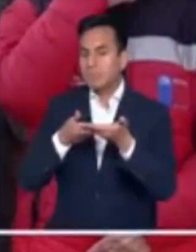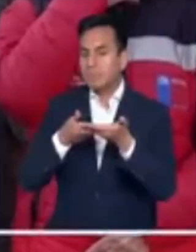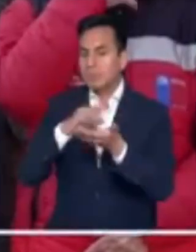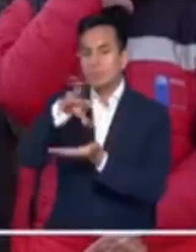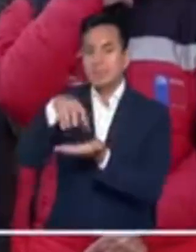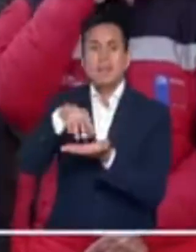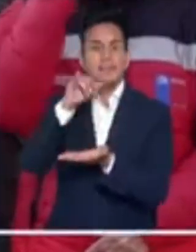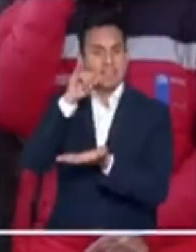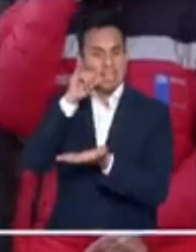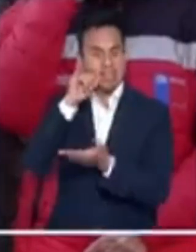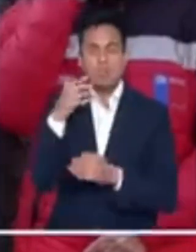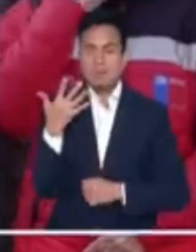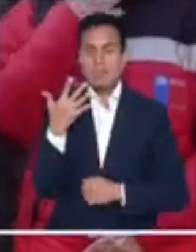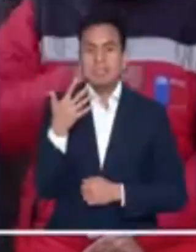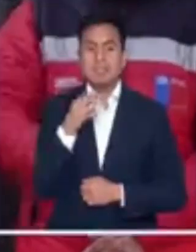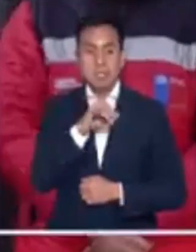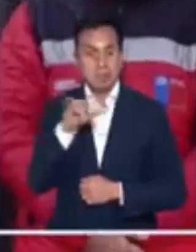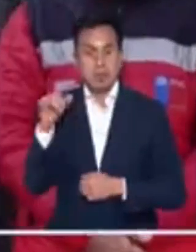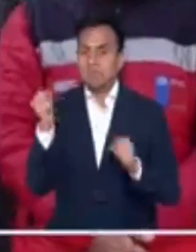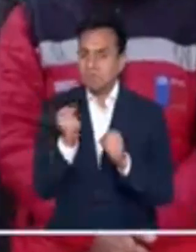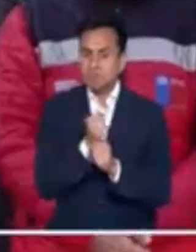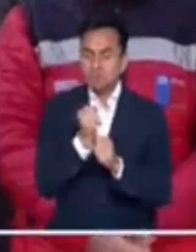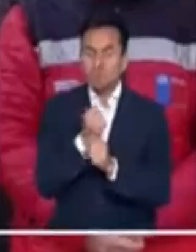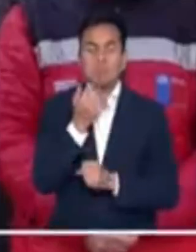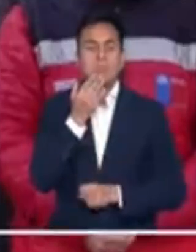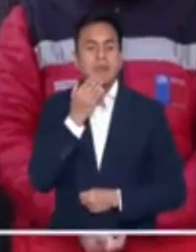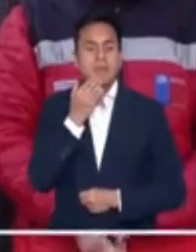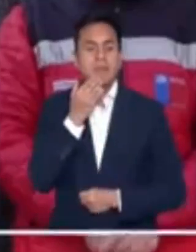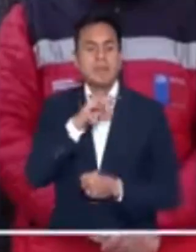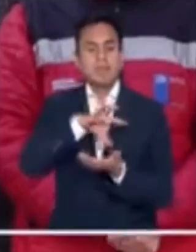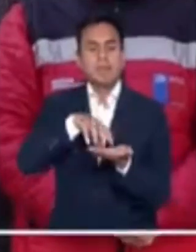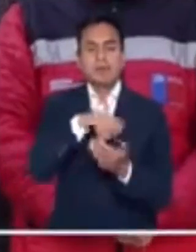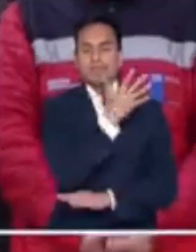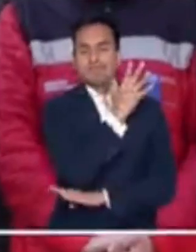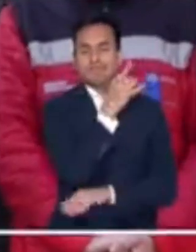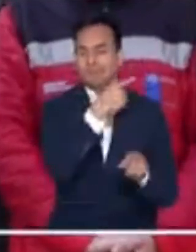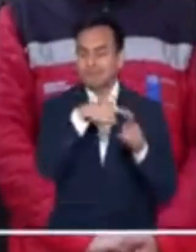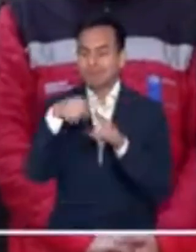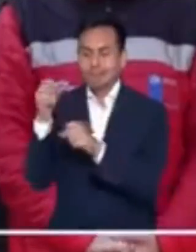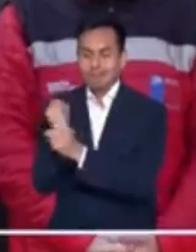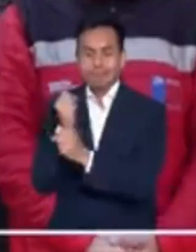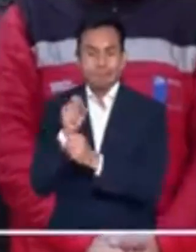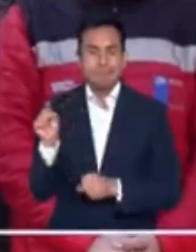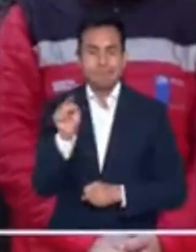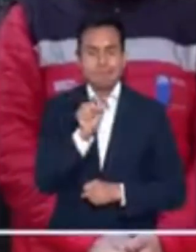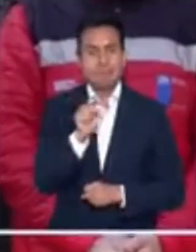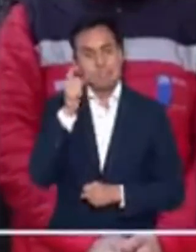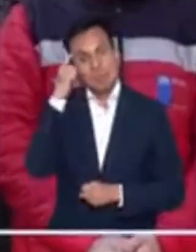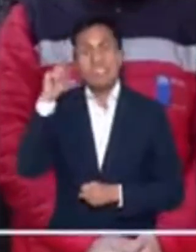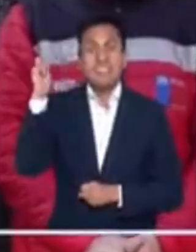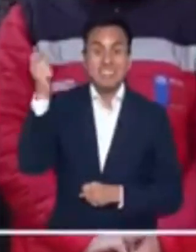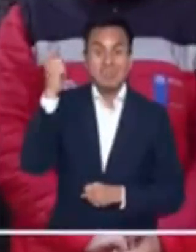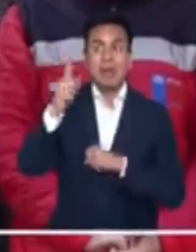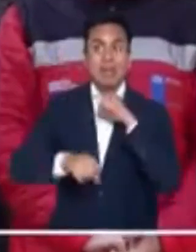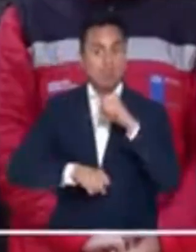de la Plaza Baquedano. Importante después, vamos a estar trabajando también en los parques para finalmente, esperamos, en septiembre